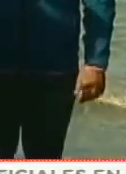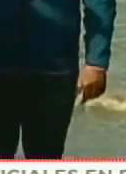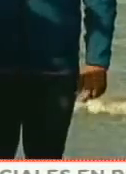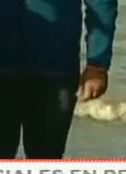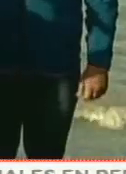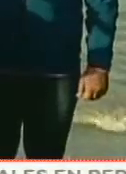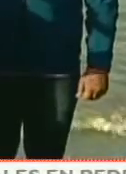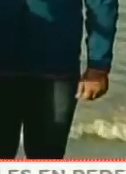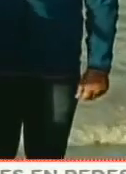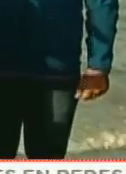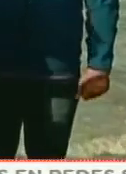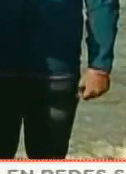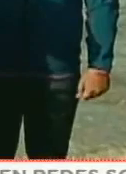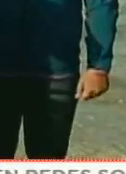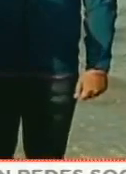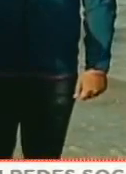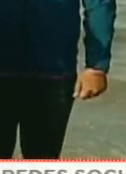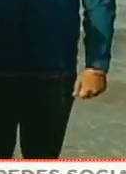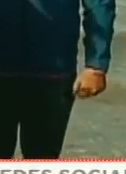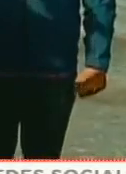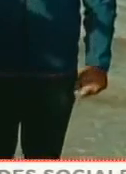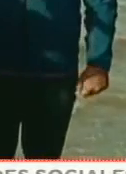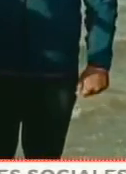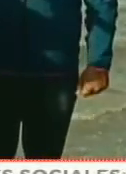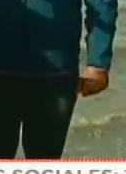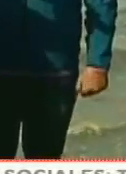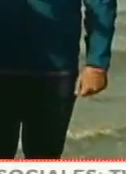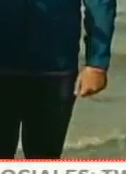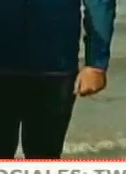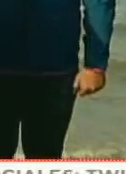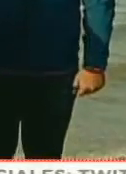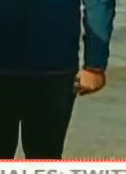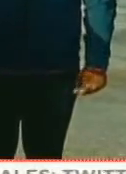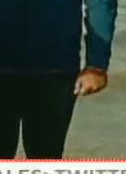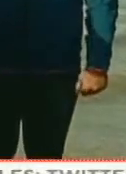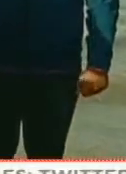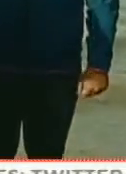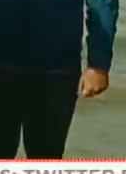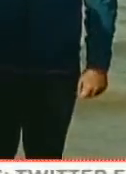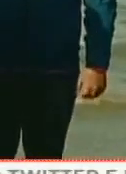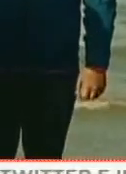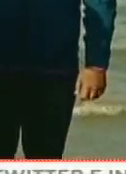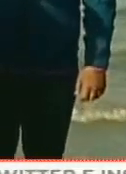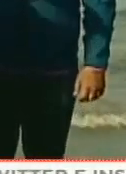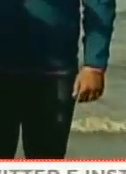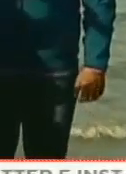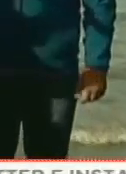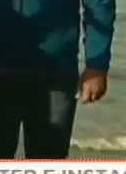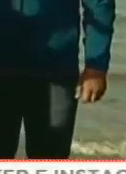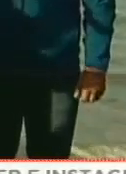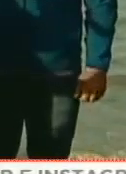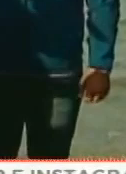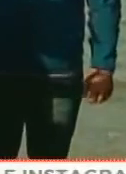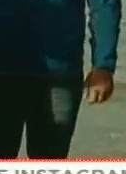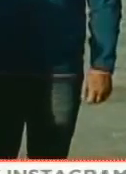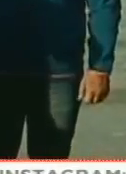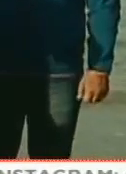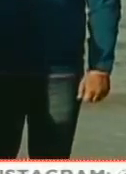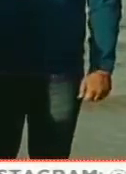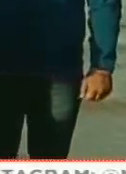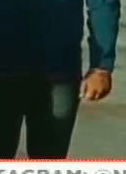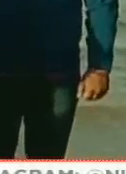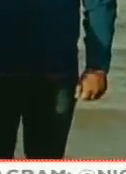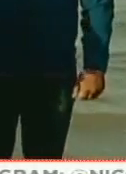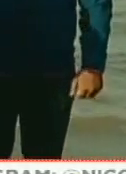del Sucre, la Fuerza Armada Nacional Bolivariana, nuestros comandantes de SODI Marítima, de SODI Terrestre, y por supuesto,